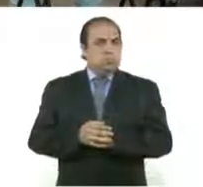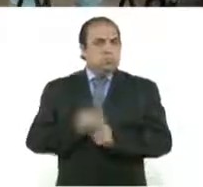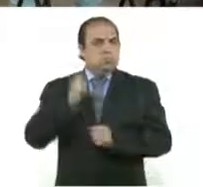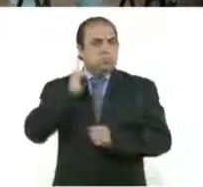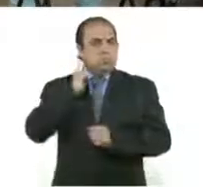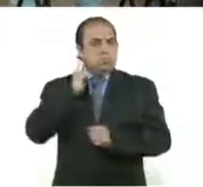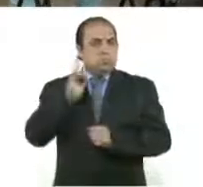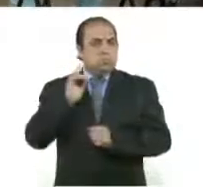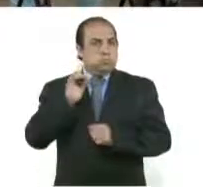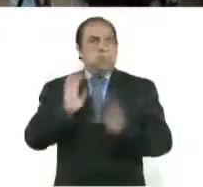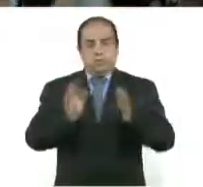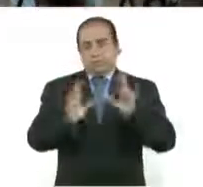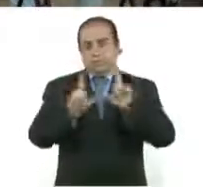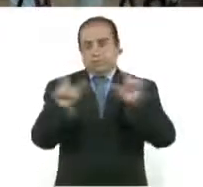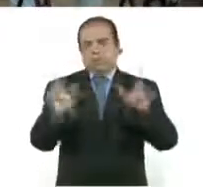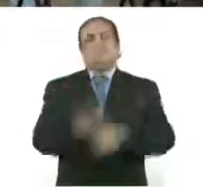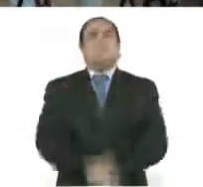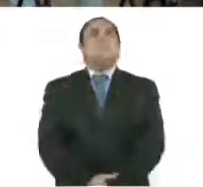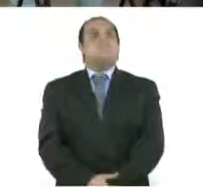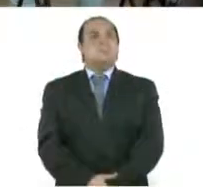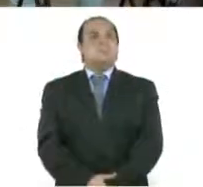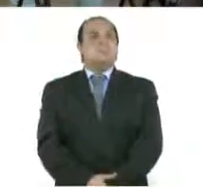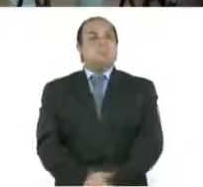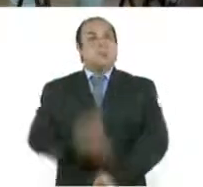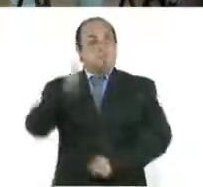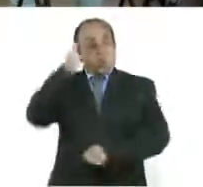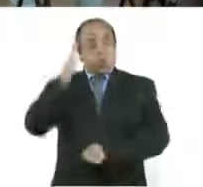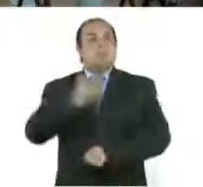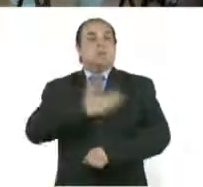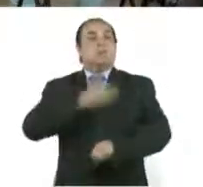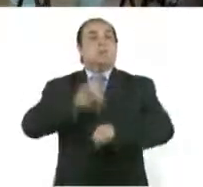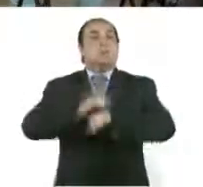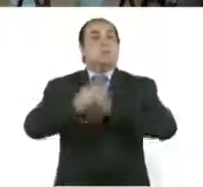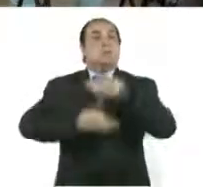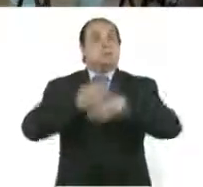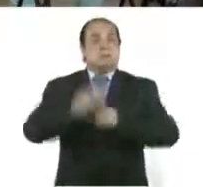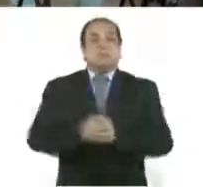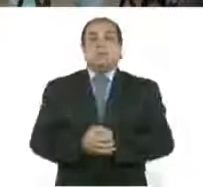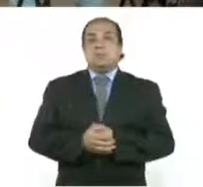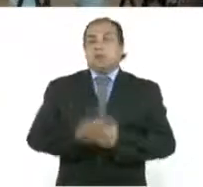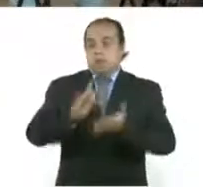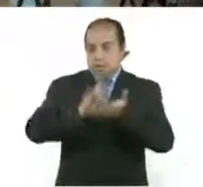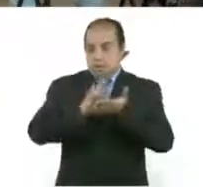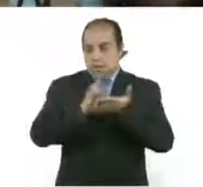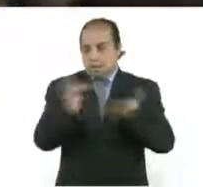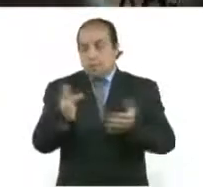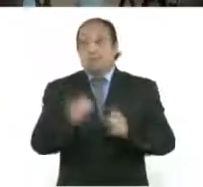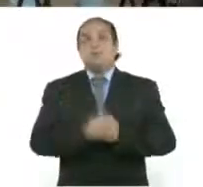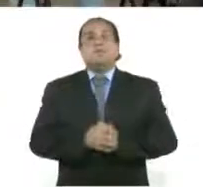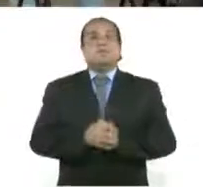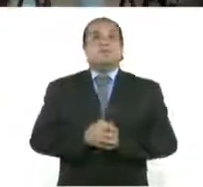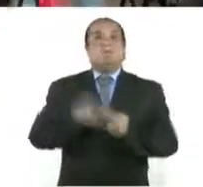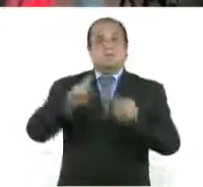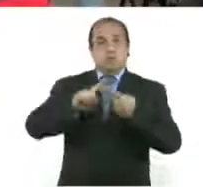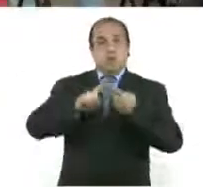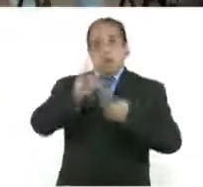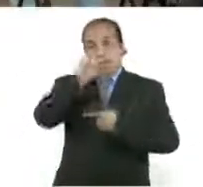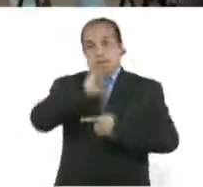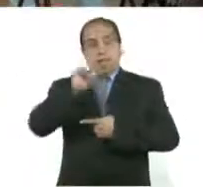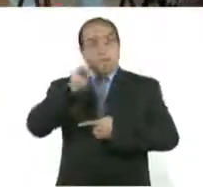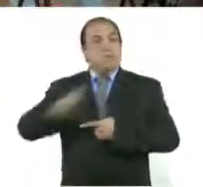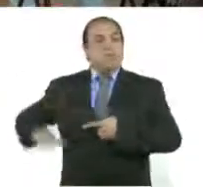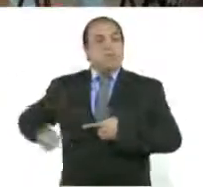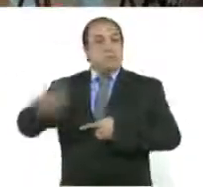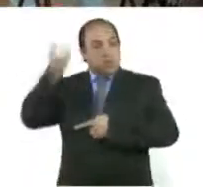Bueno, bueno. Ya listo. Hola, buenos días a todos. Muchas gracias a la jefa de gobierno,